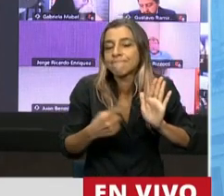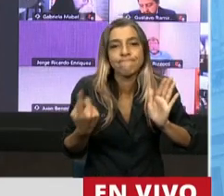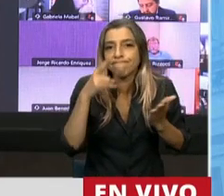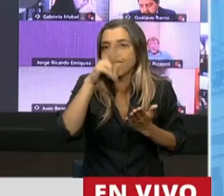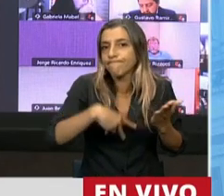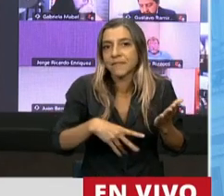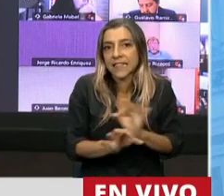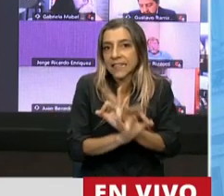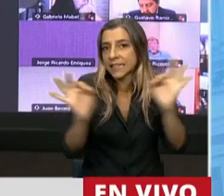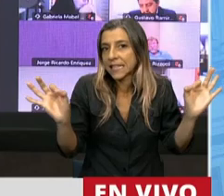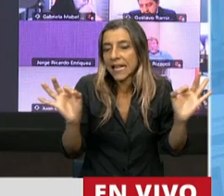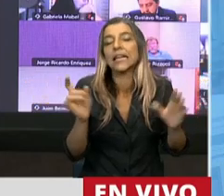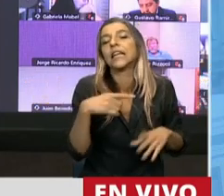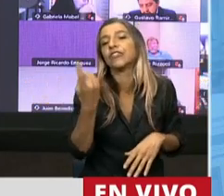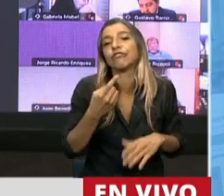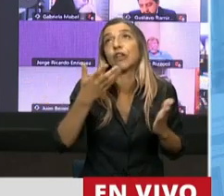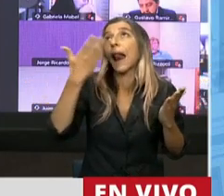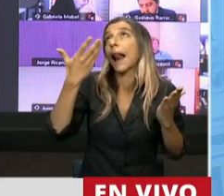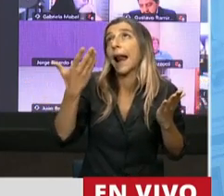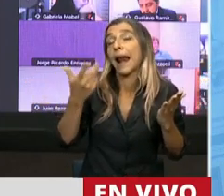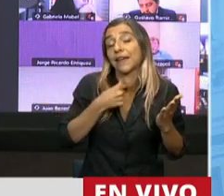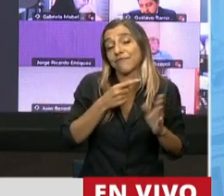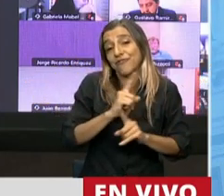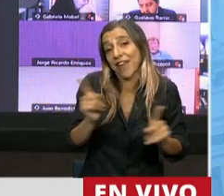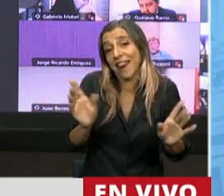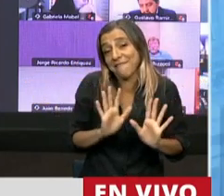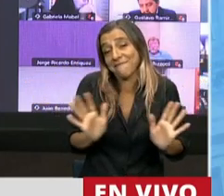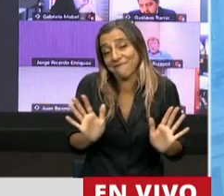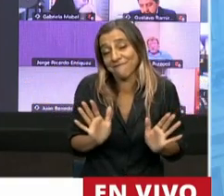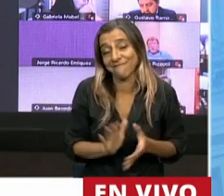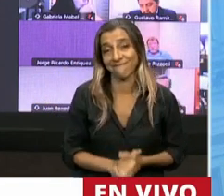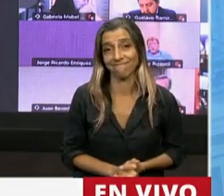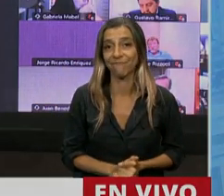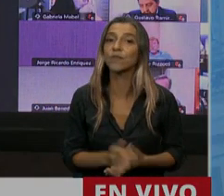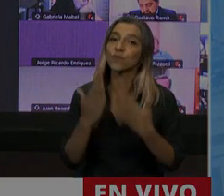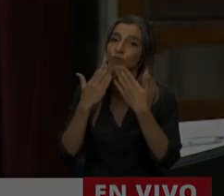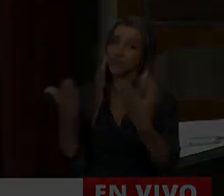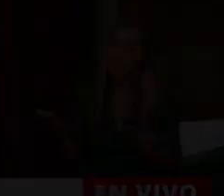práctica y no queremos más versos. Muchas gracias, señor presidente. Gracias, diputada.